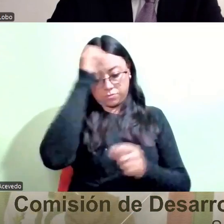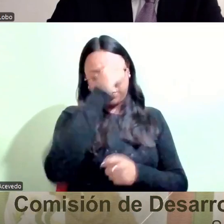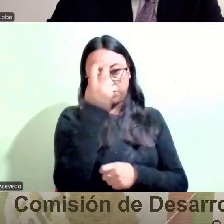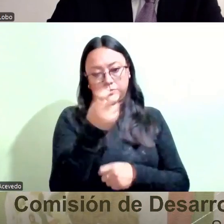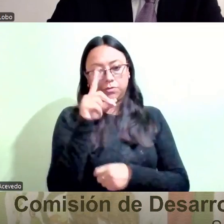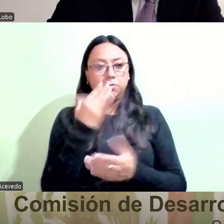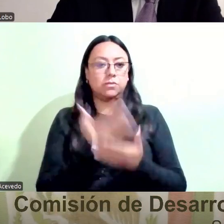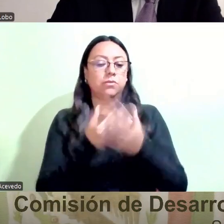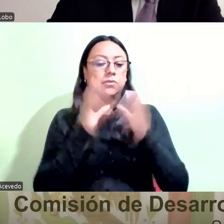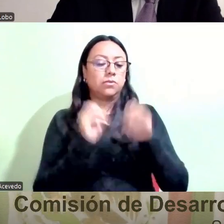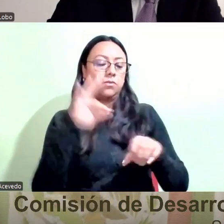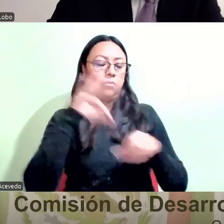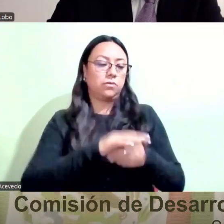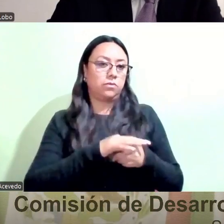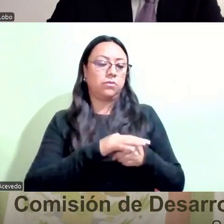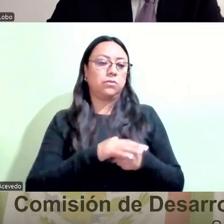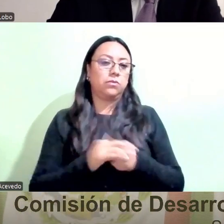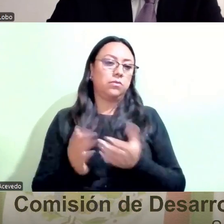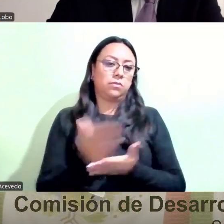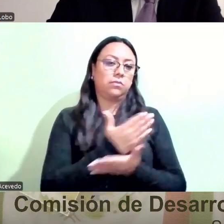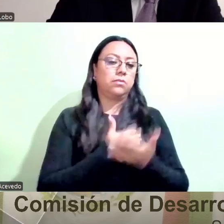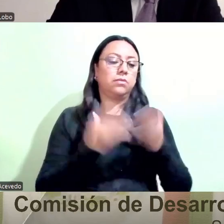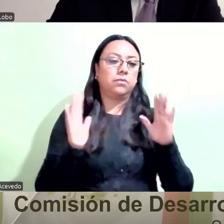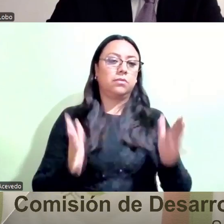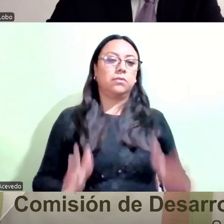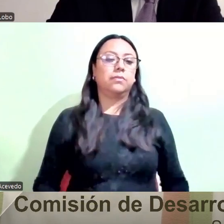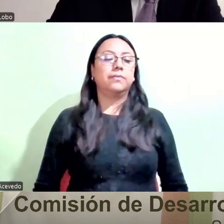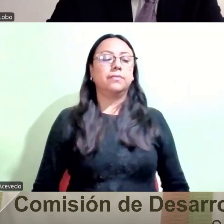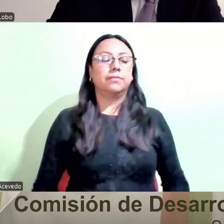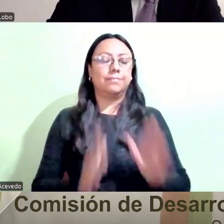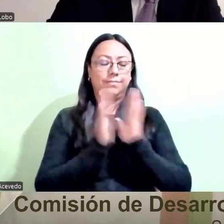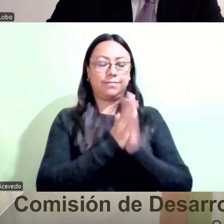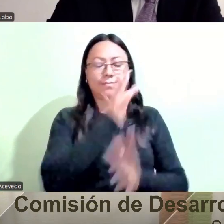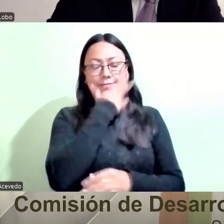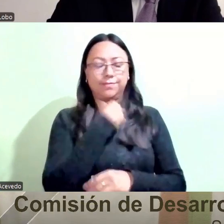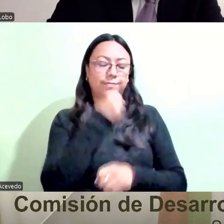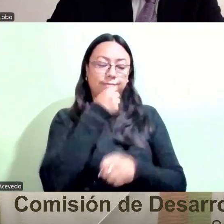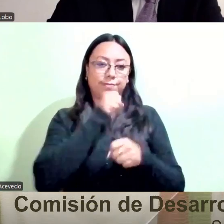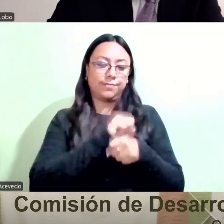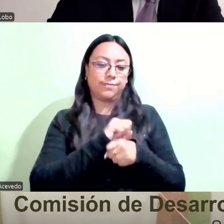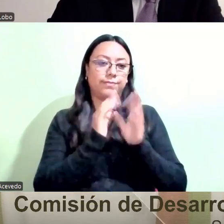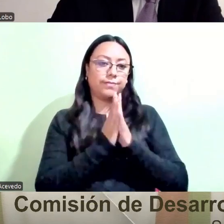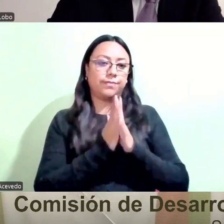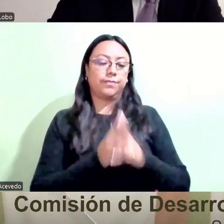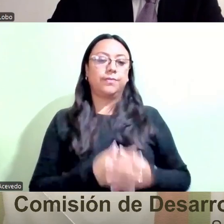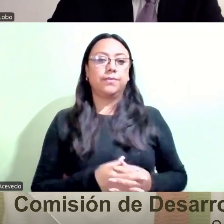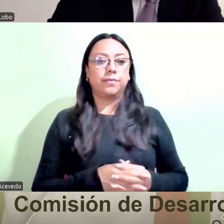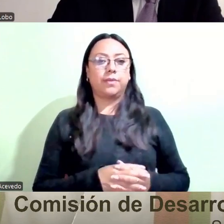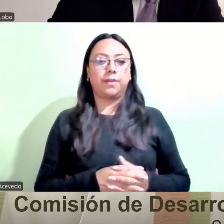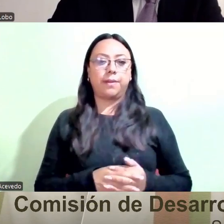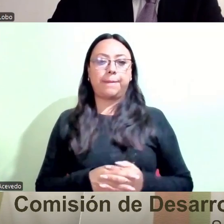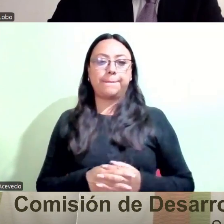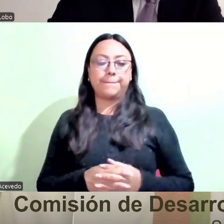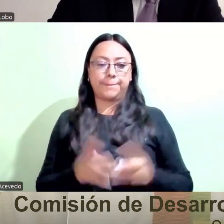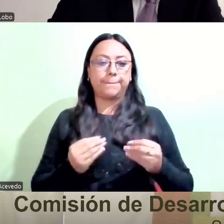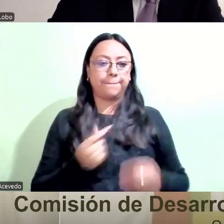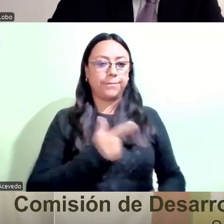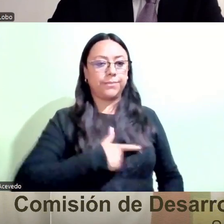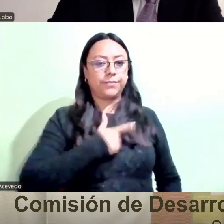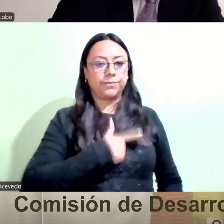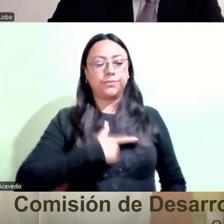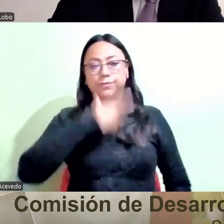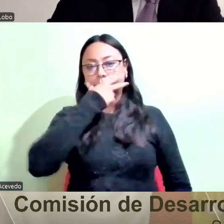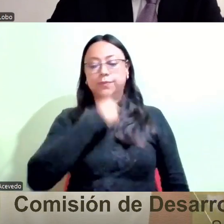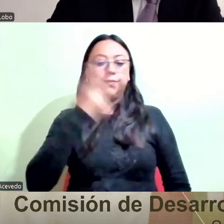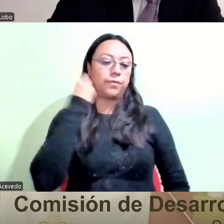procedemos a recopilar la votación respectiva. Si es tan amable, diputado secretario, por favor. Sí, con todo gusto, diputado